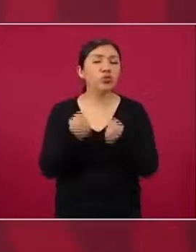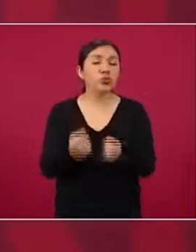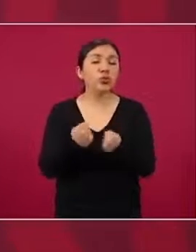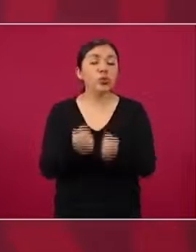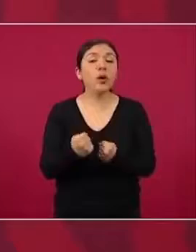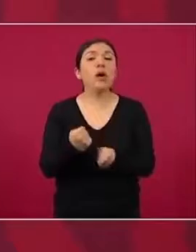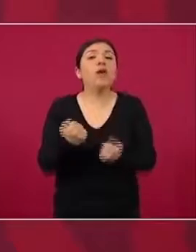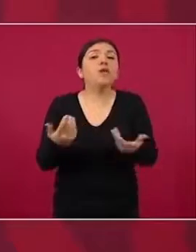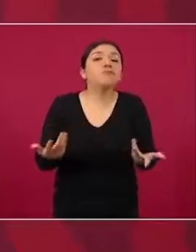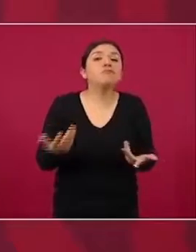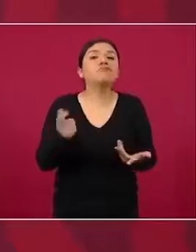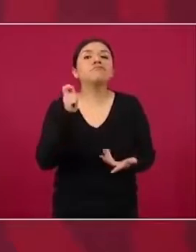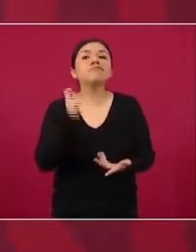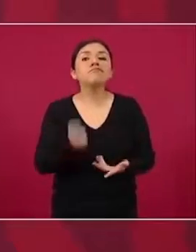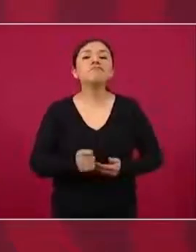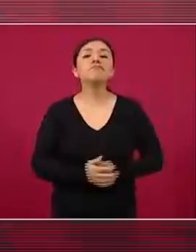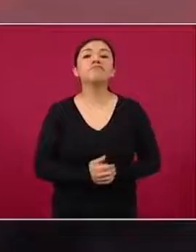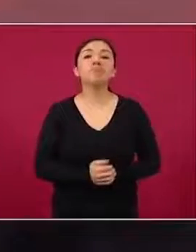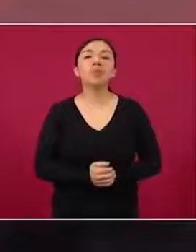de